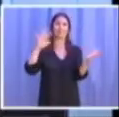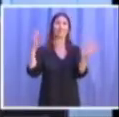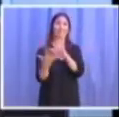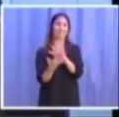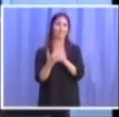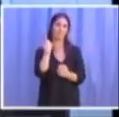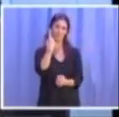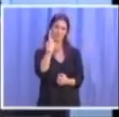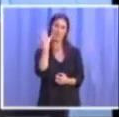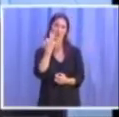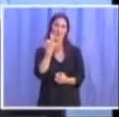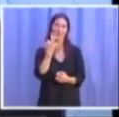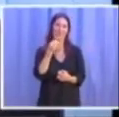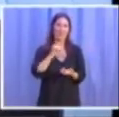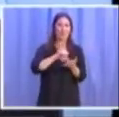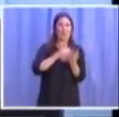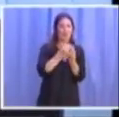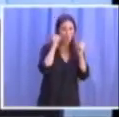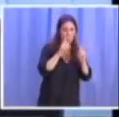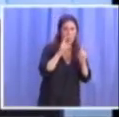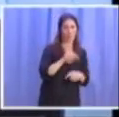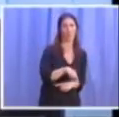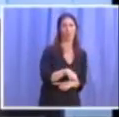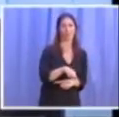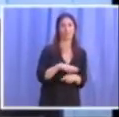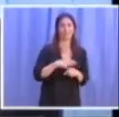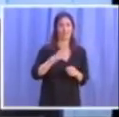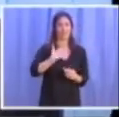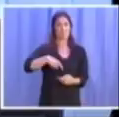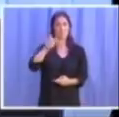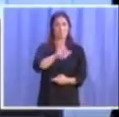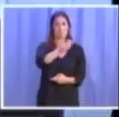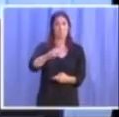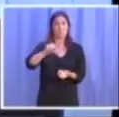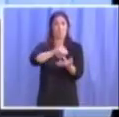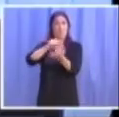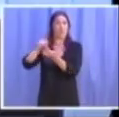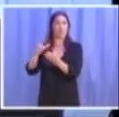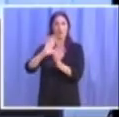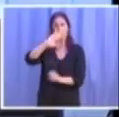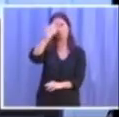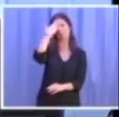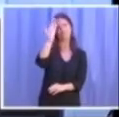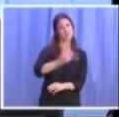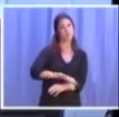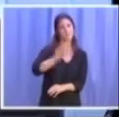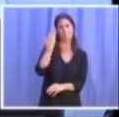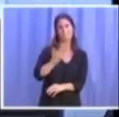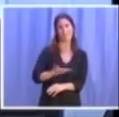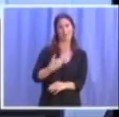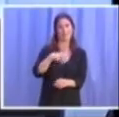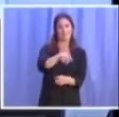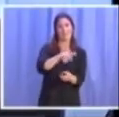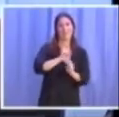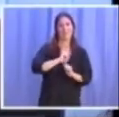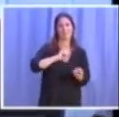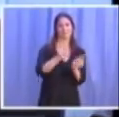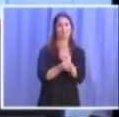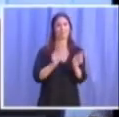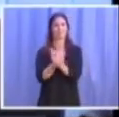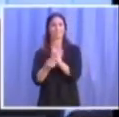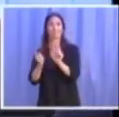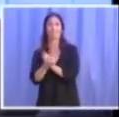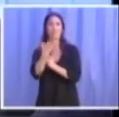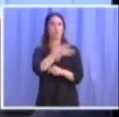somos capaces de hablar de una ciudad educadora, una ciudad donde el granadino sea el eje fundamental de cada una de esas transformaciones, que tome parte,